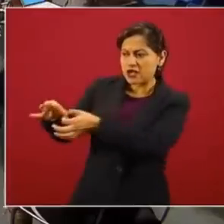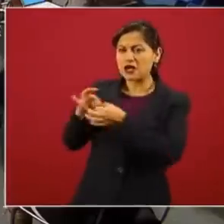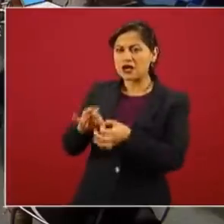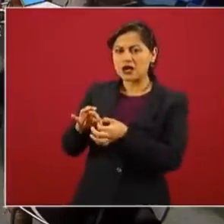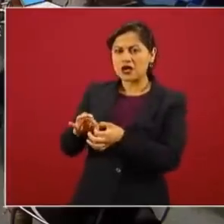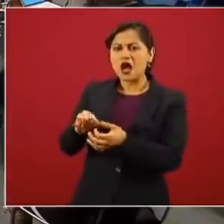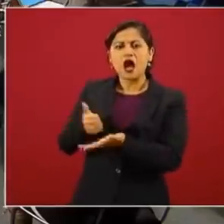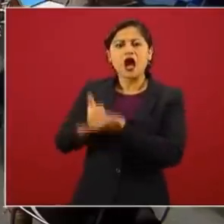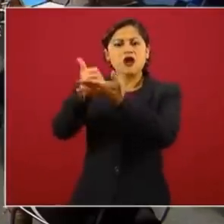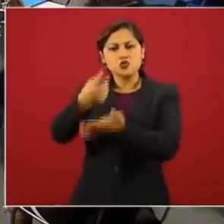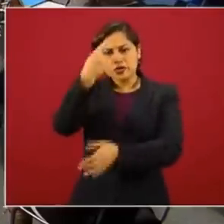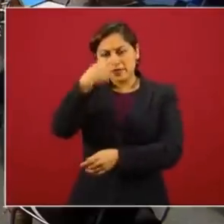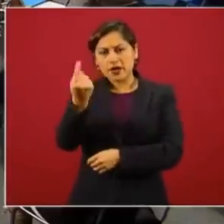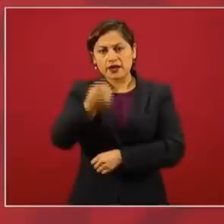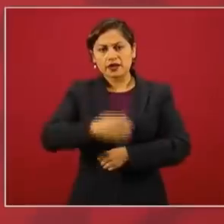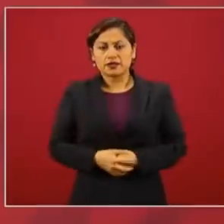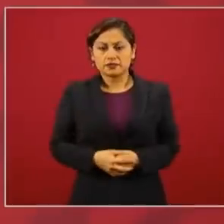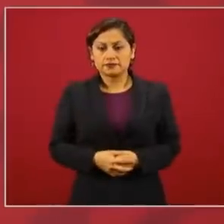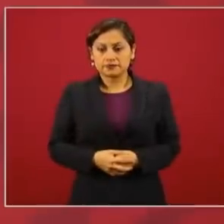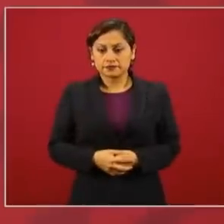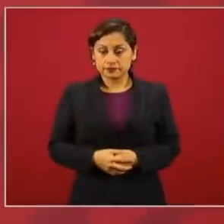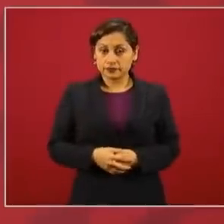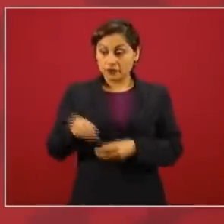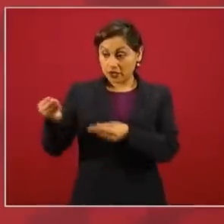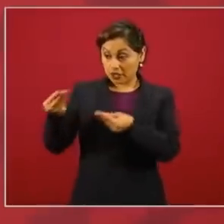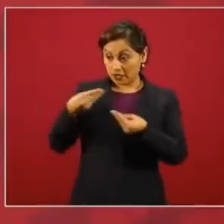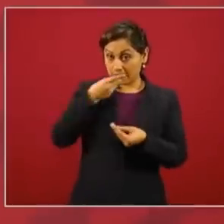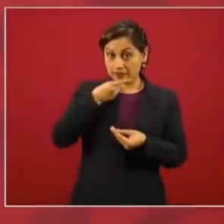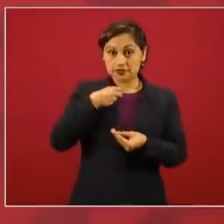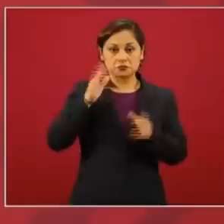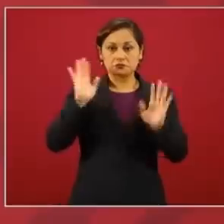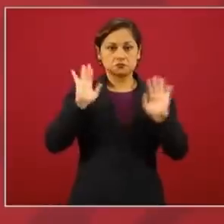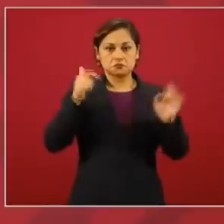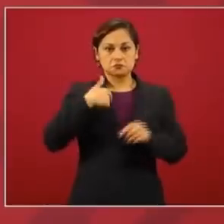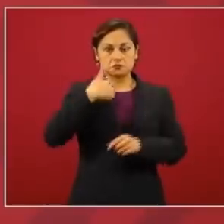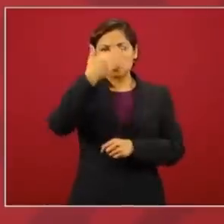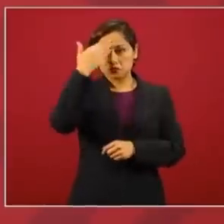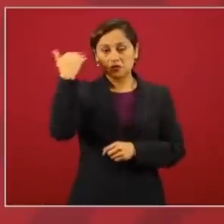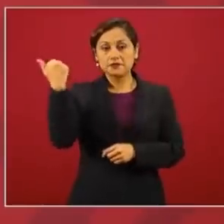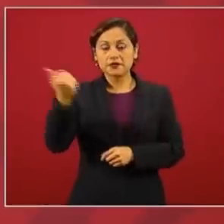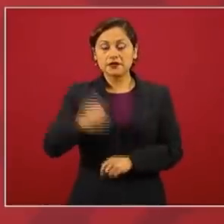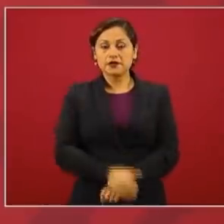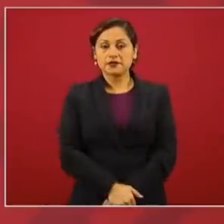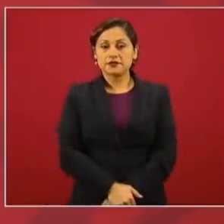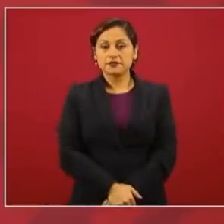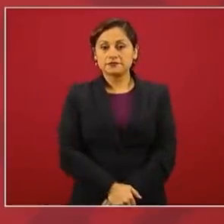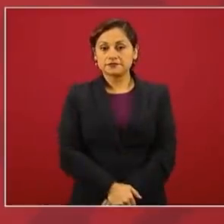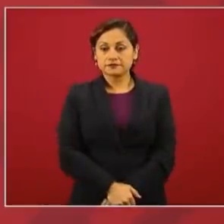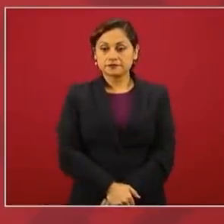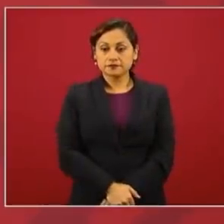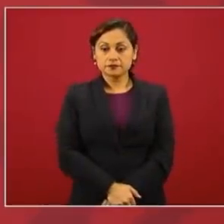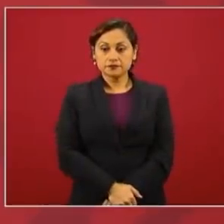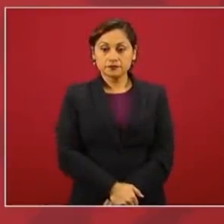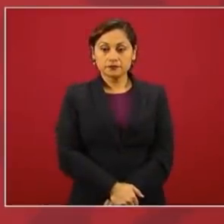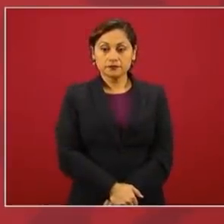Bueno, pues yo no conocía de esta iniciativa. Hay que recordar